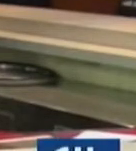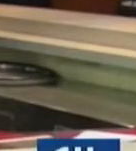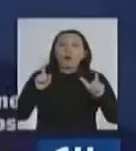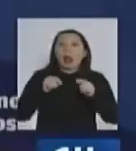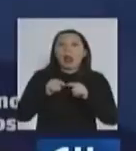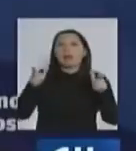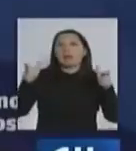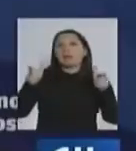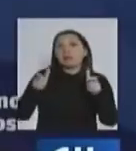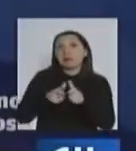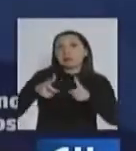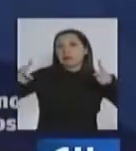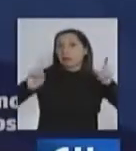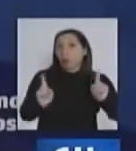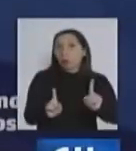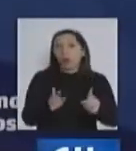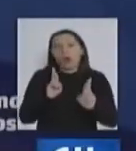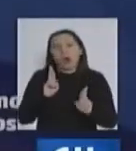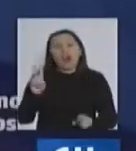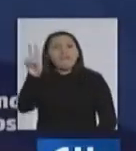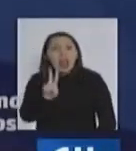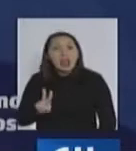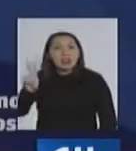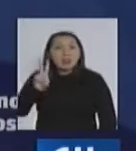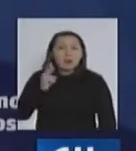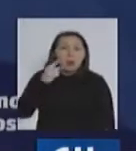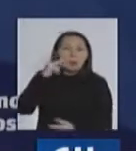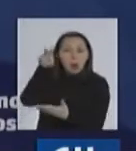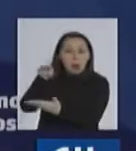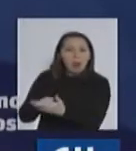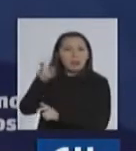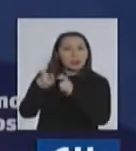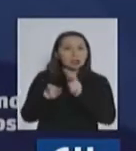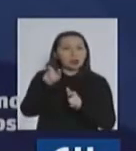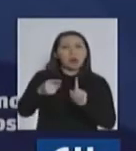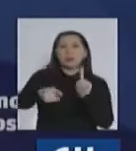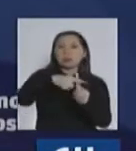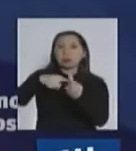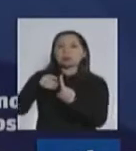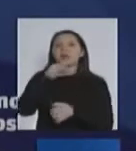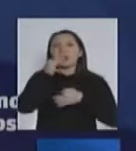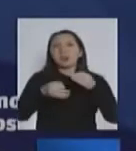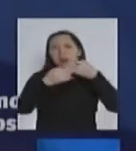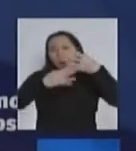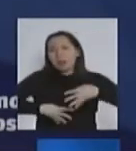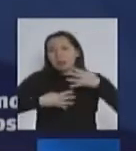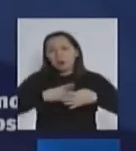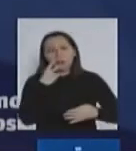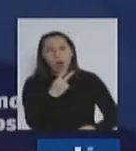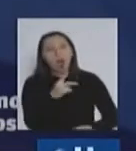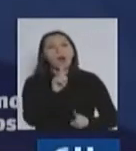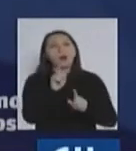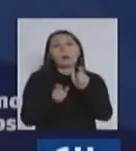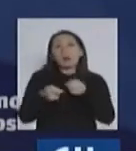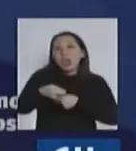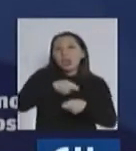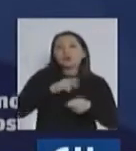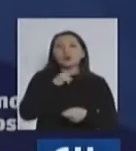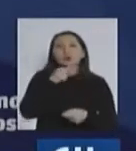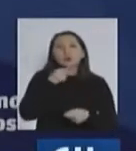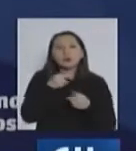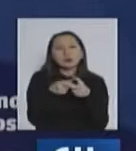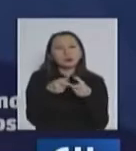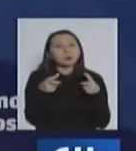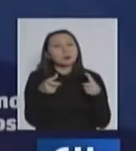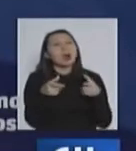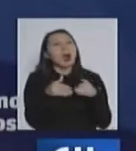22 personas. En Valdivia leí comentarios muy positivos de gente que estaba abriendo sus pequeños cafés y que